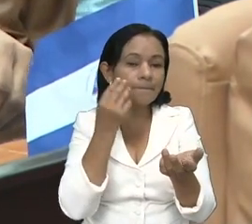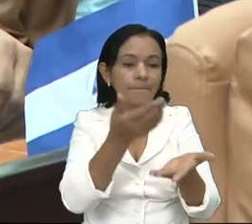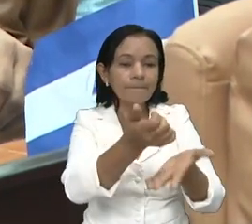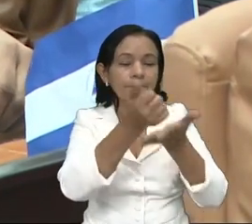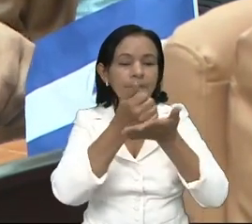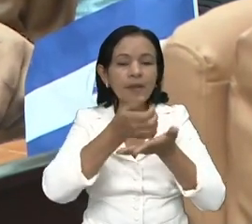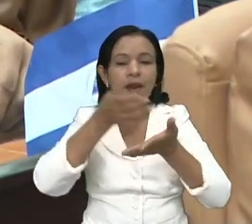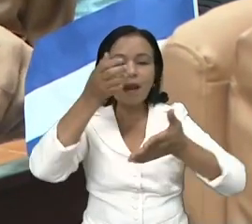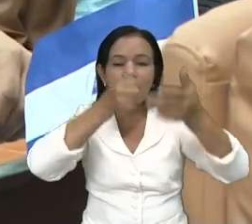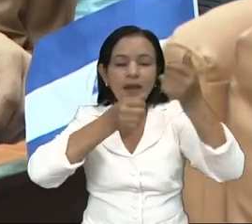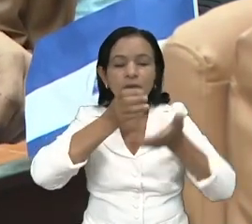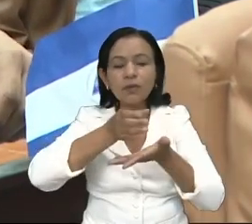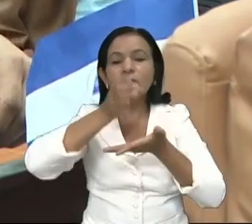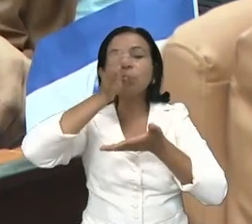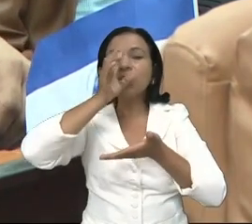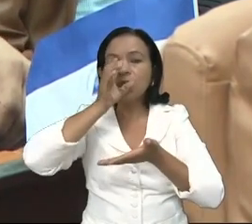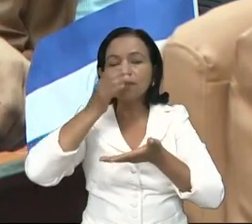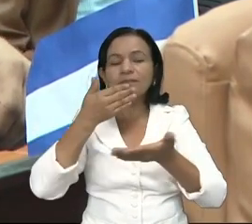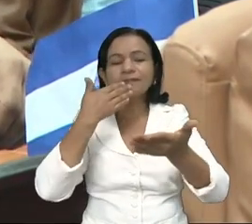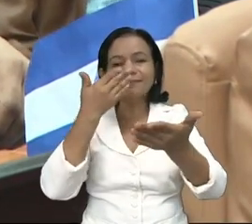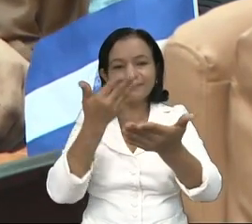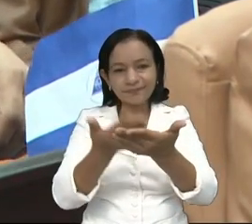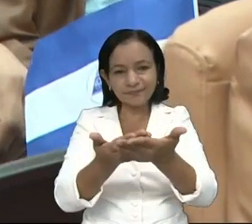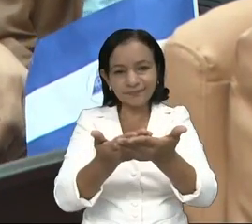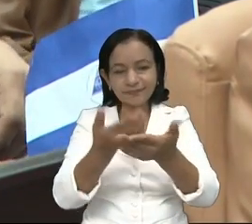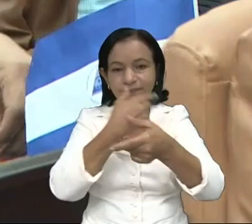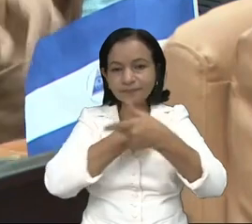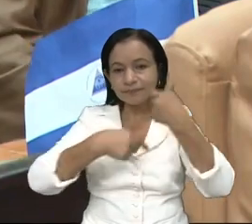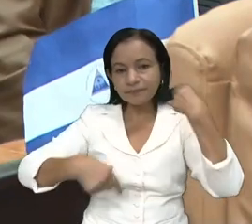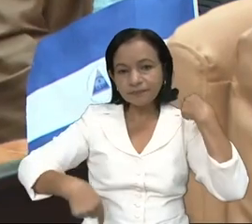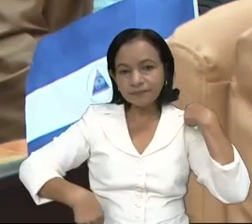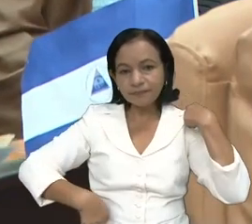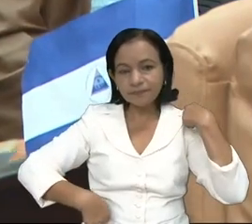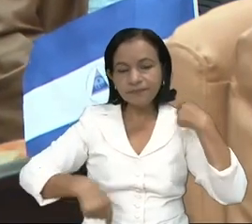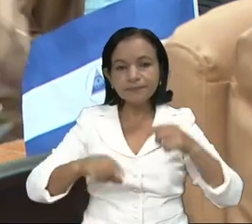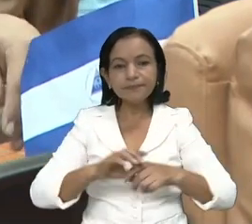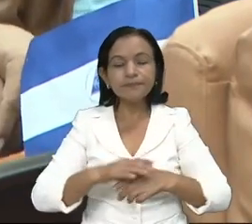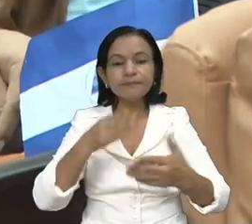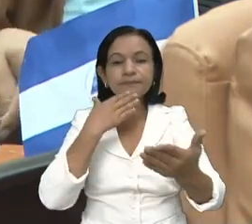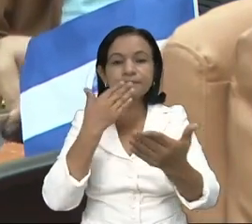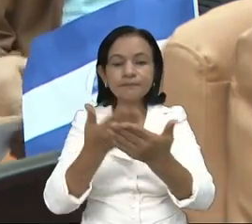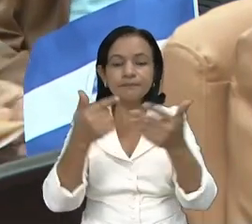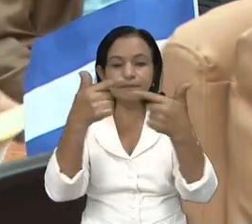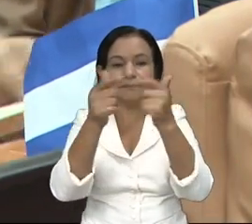de beber. Gracias, presidente. Gracias, junta directiva.